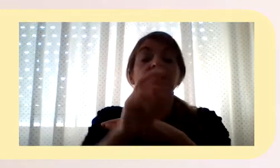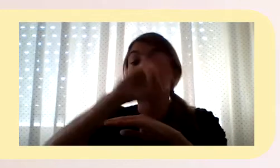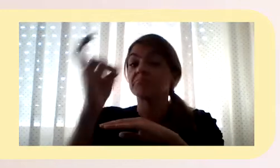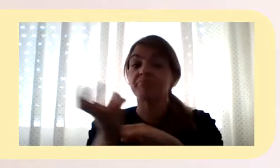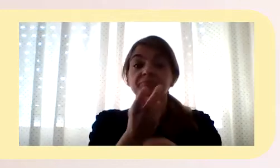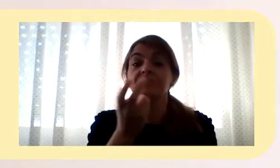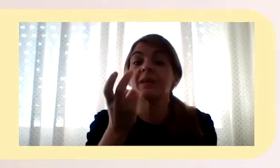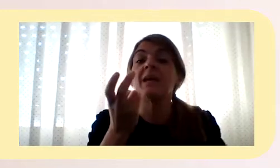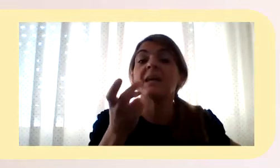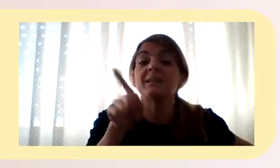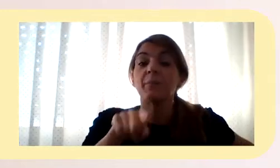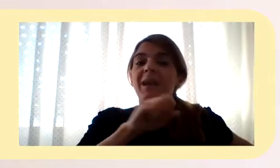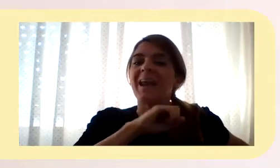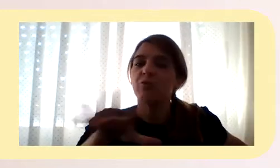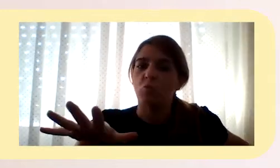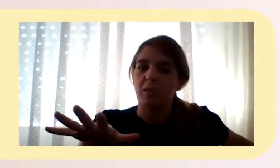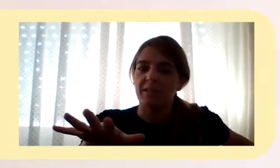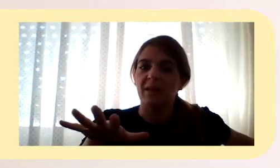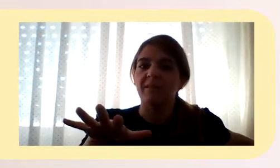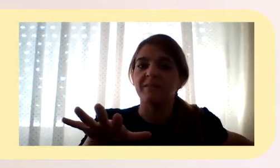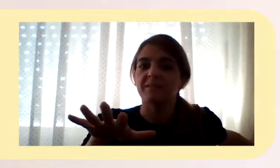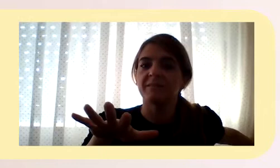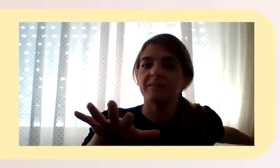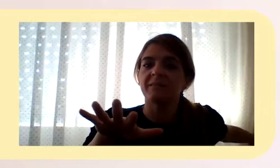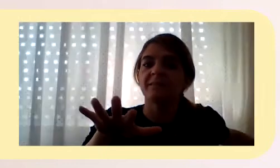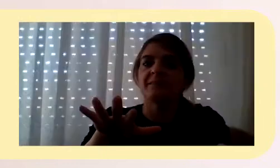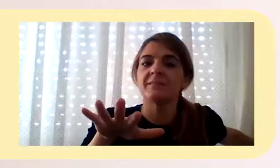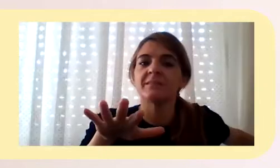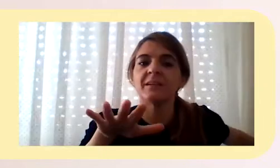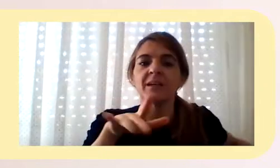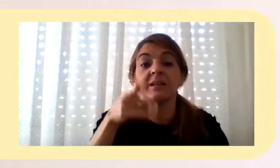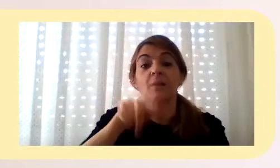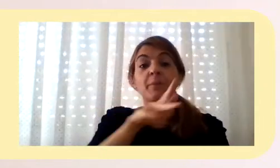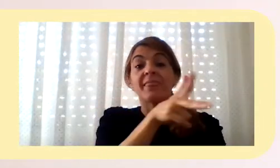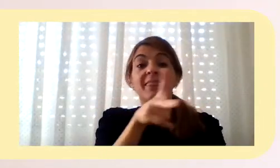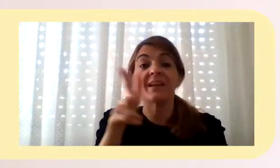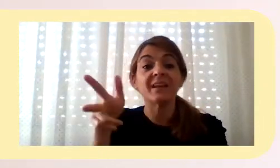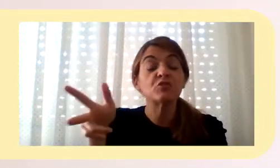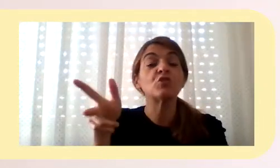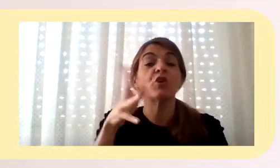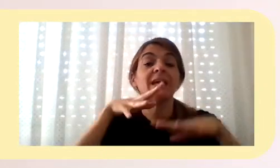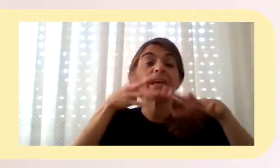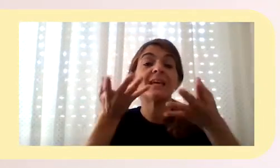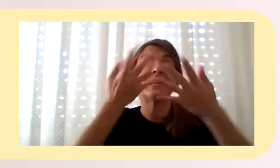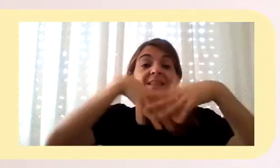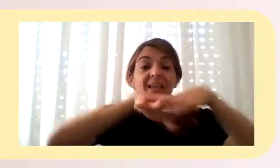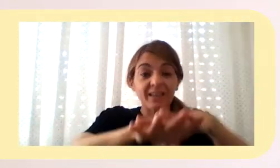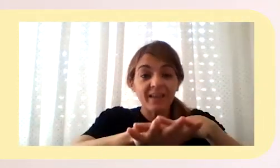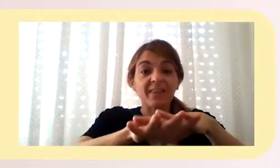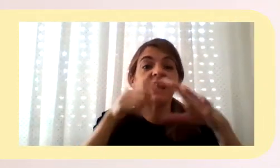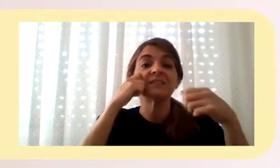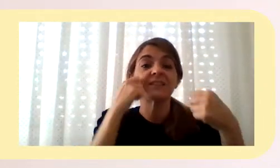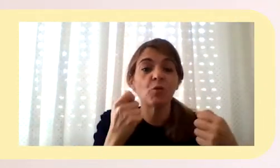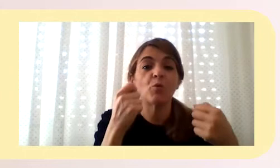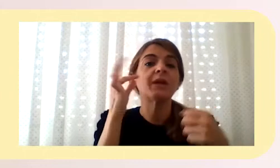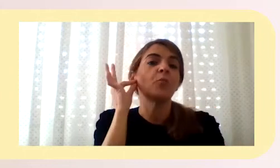de calidad y gratuita, lo que se conoce como el derecho a la integridad de la salud de las mujeres y de las niñas